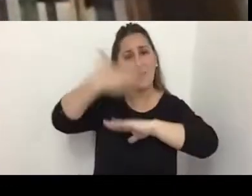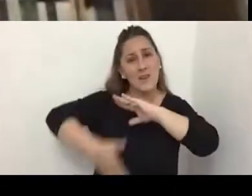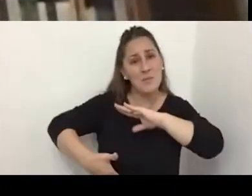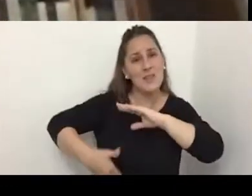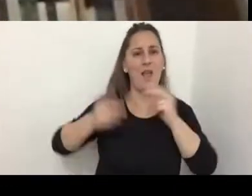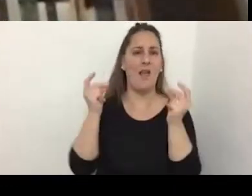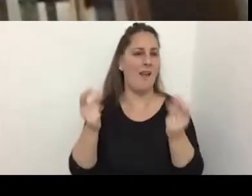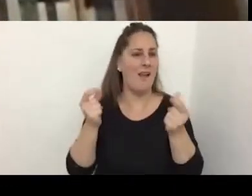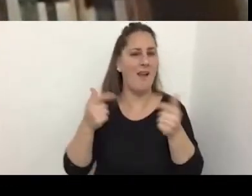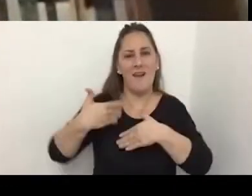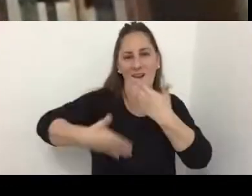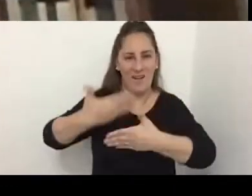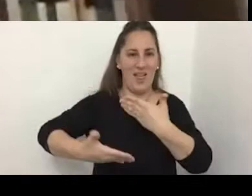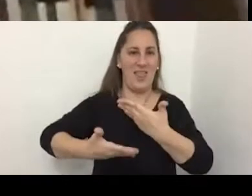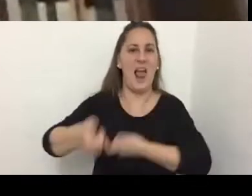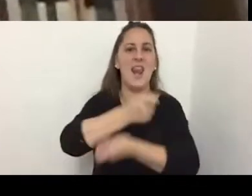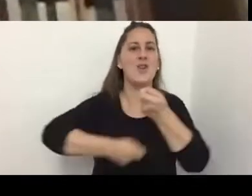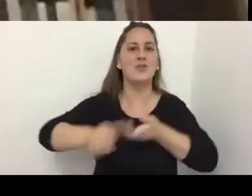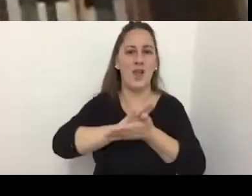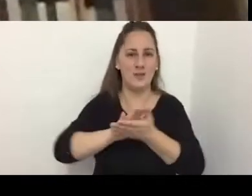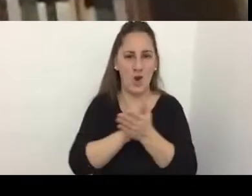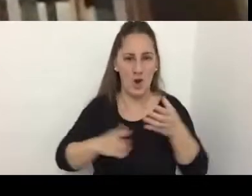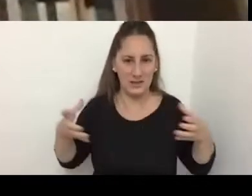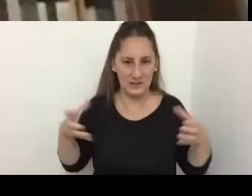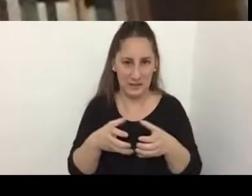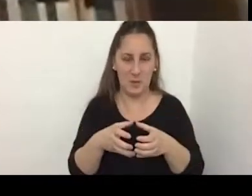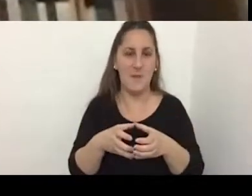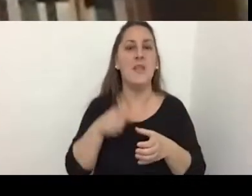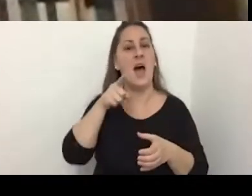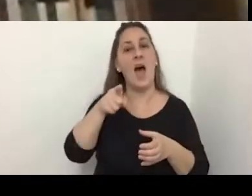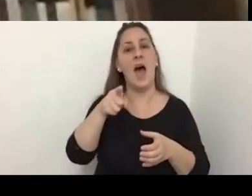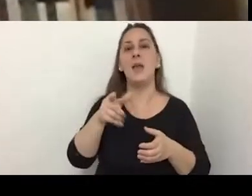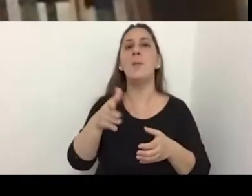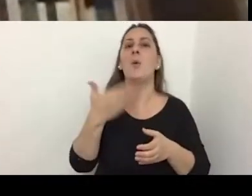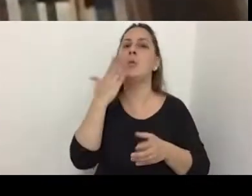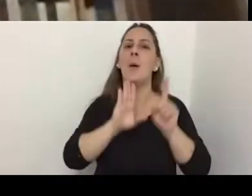colectiva. Y ahí podemos hablar de determinados ejes